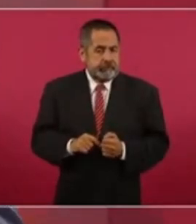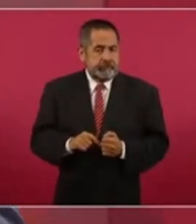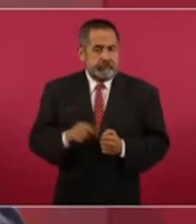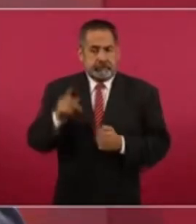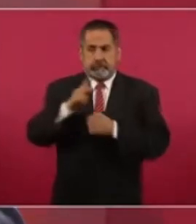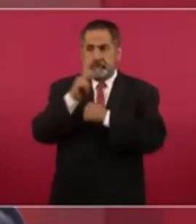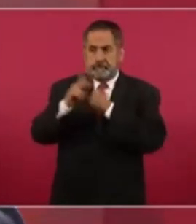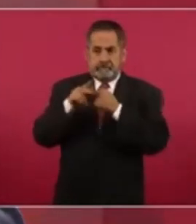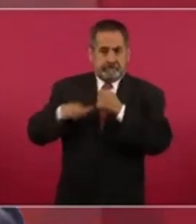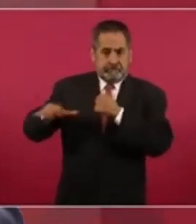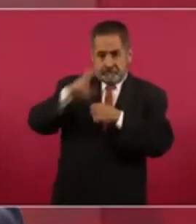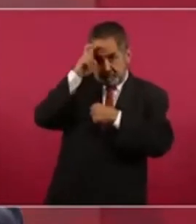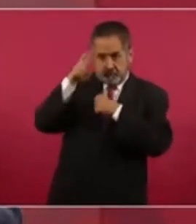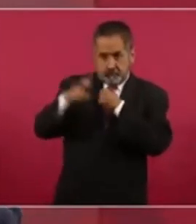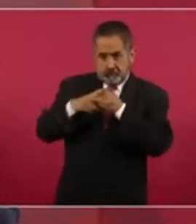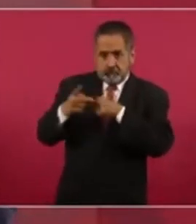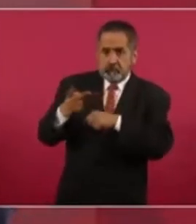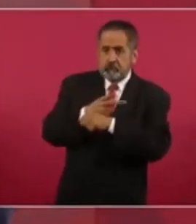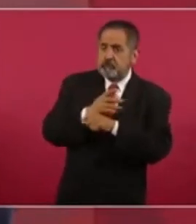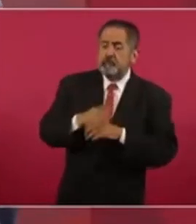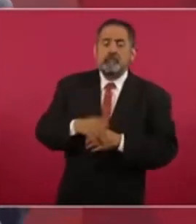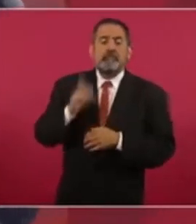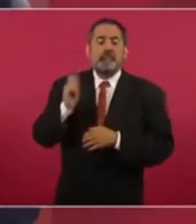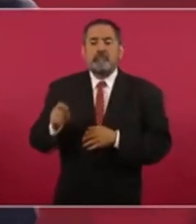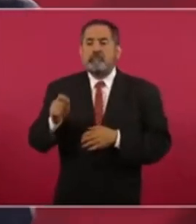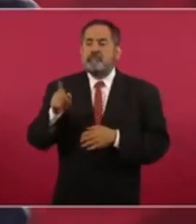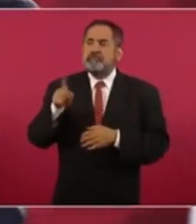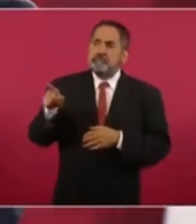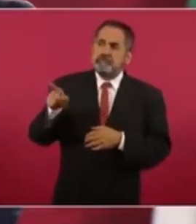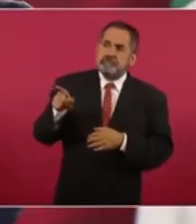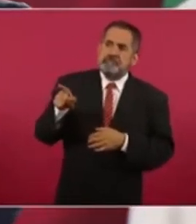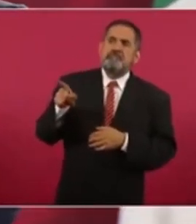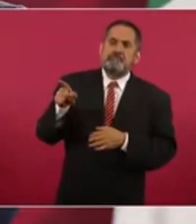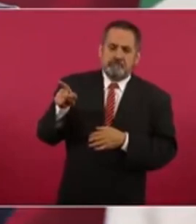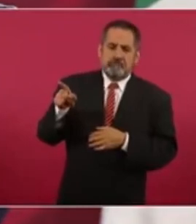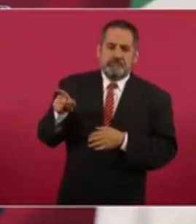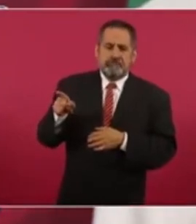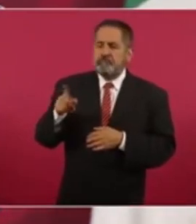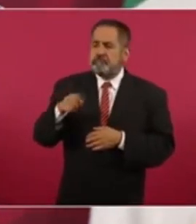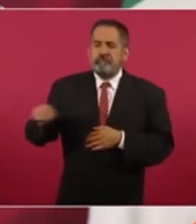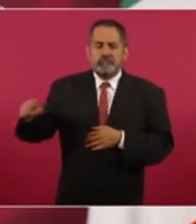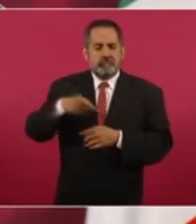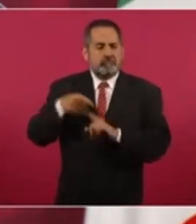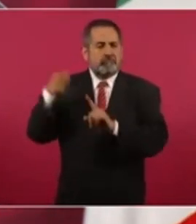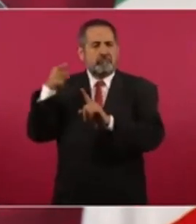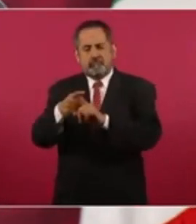en los países europeos fue el establecimiento del estado de bienestar,